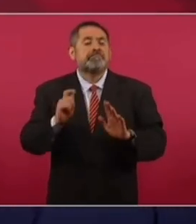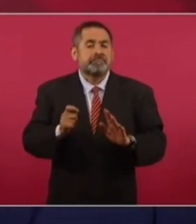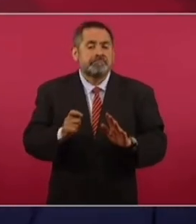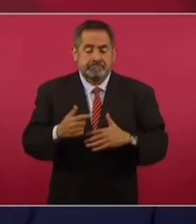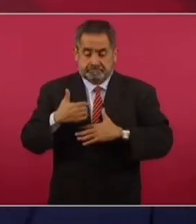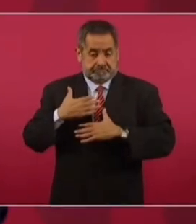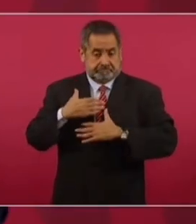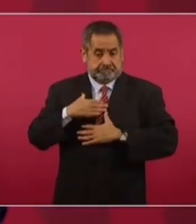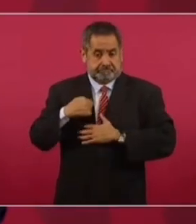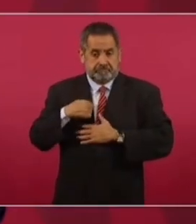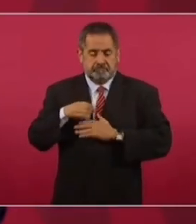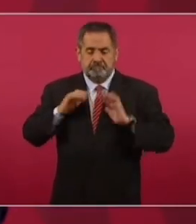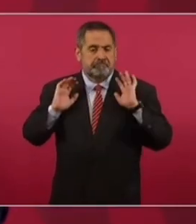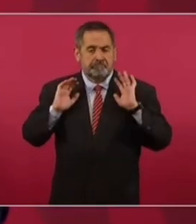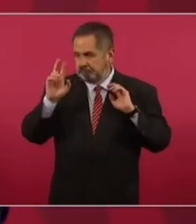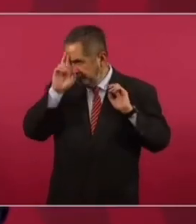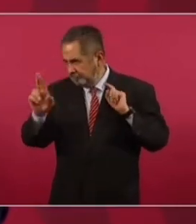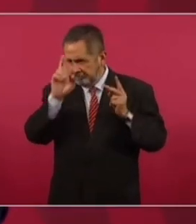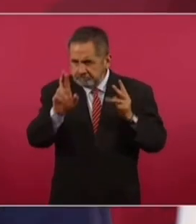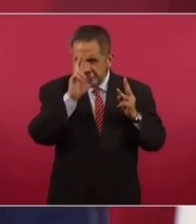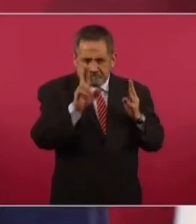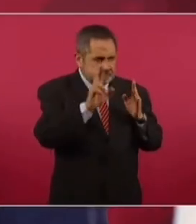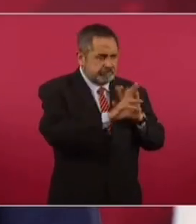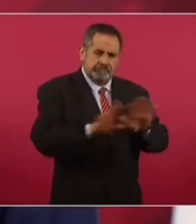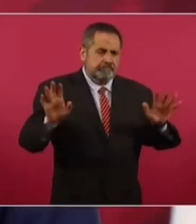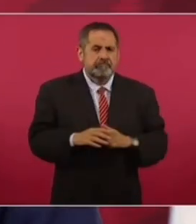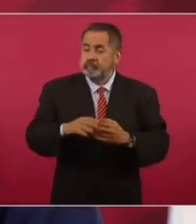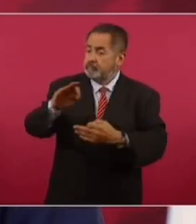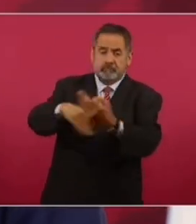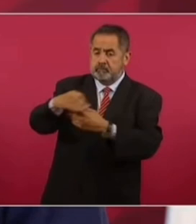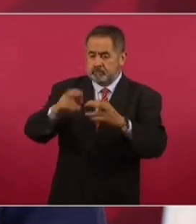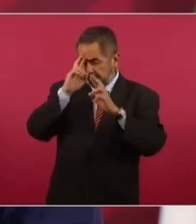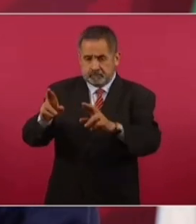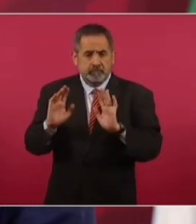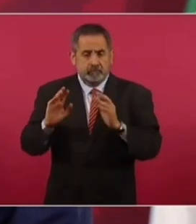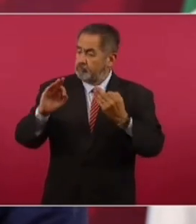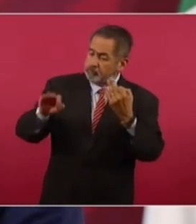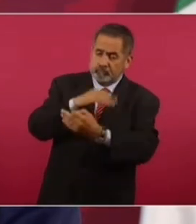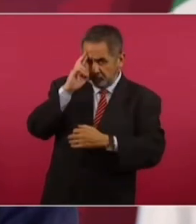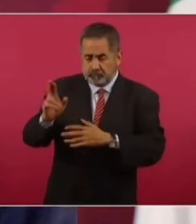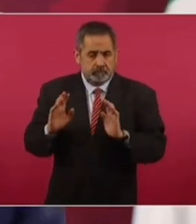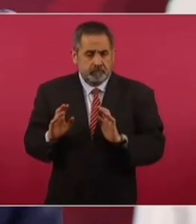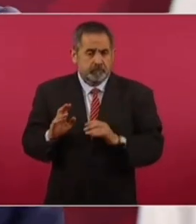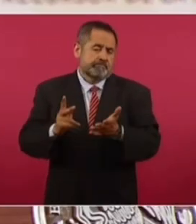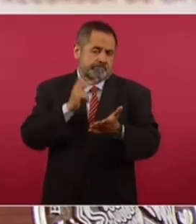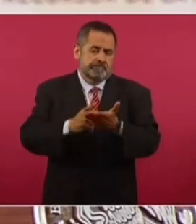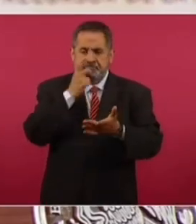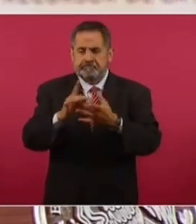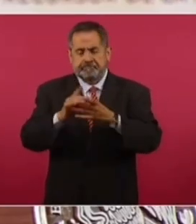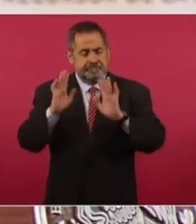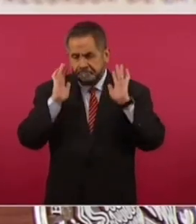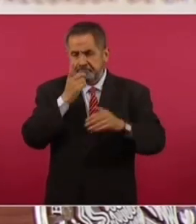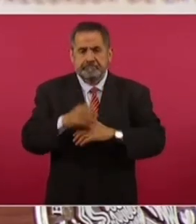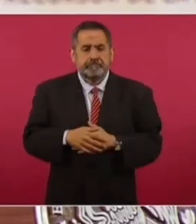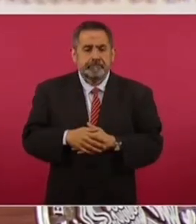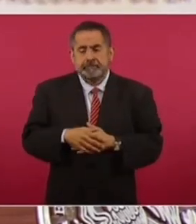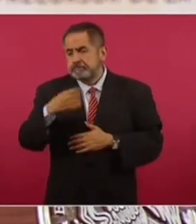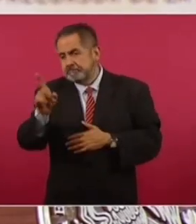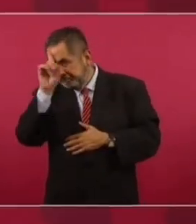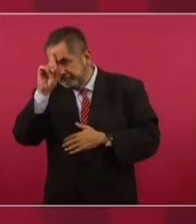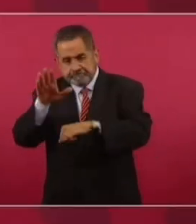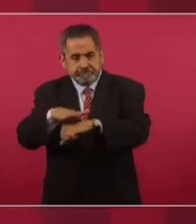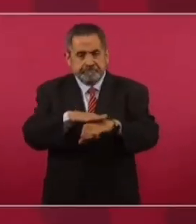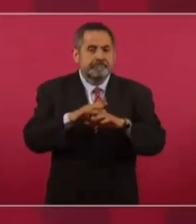parte, una actitud de respeto por todos ellos, claro. Por todos ellos. Ya lo he dicho, o sea, como una